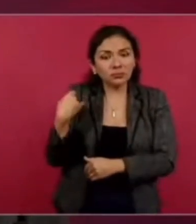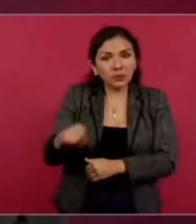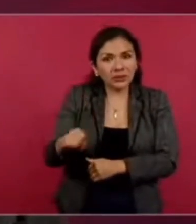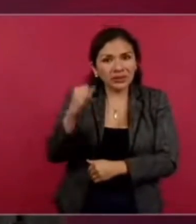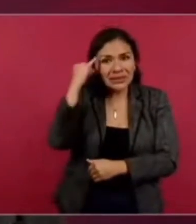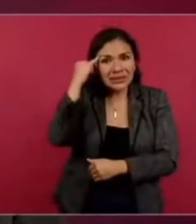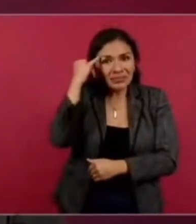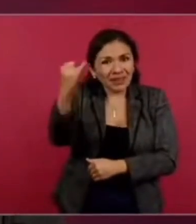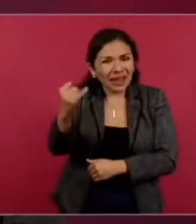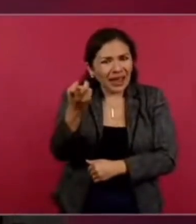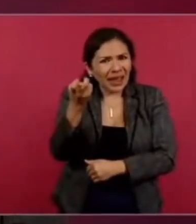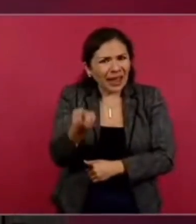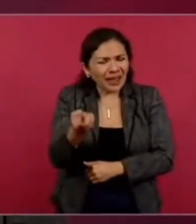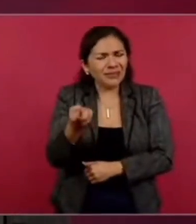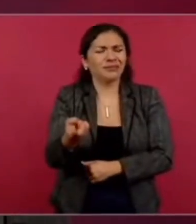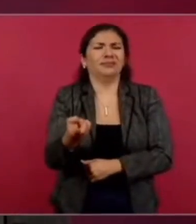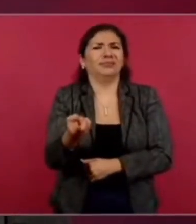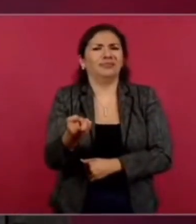insulto,